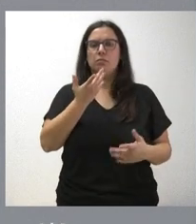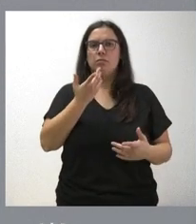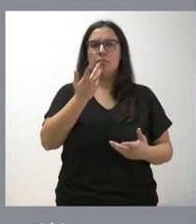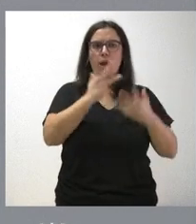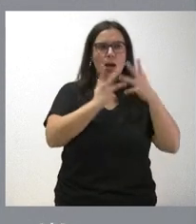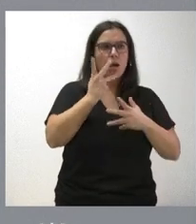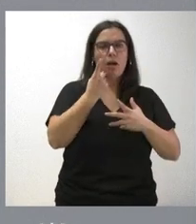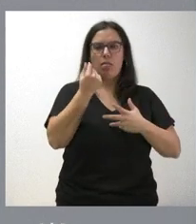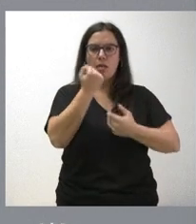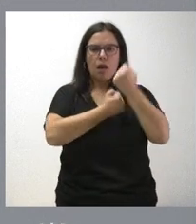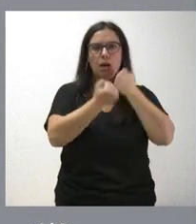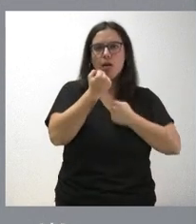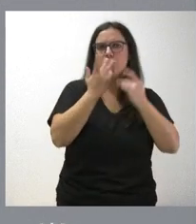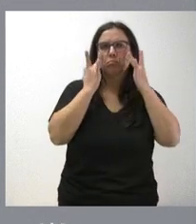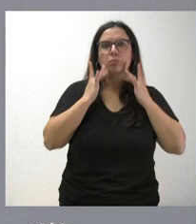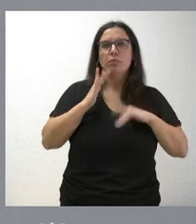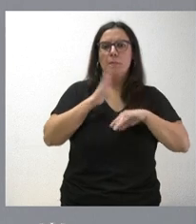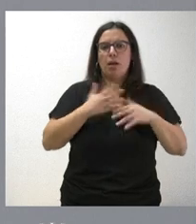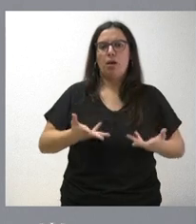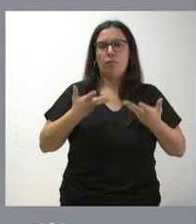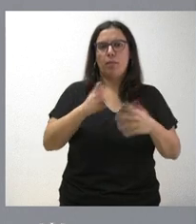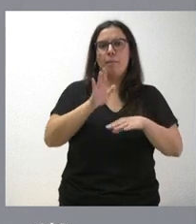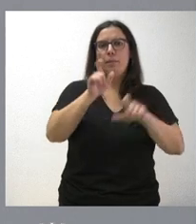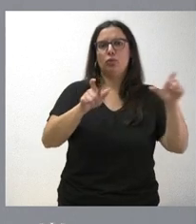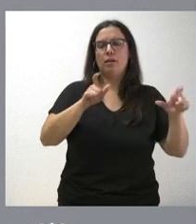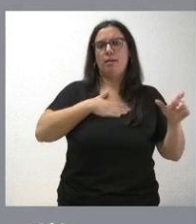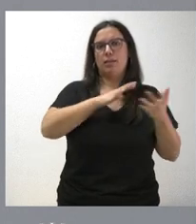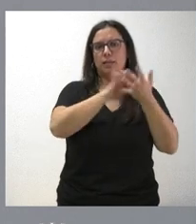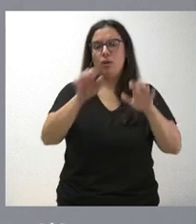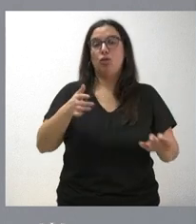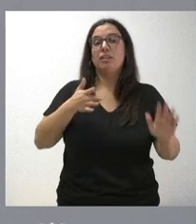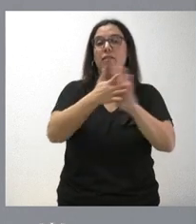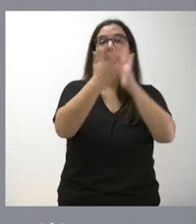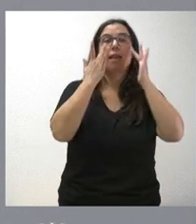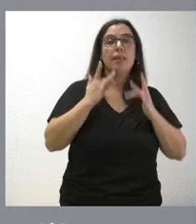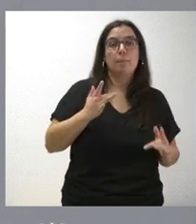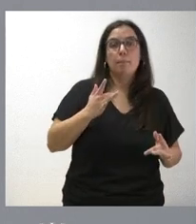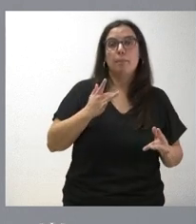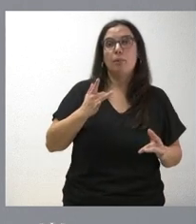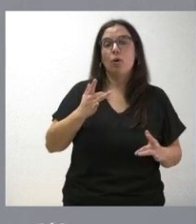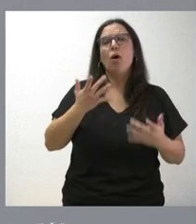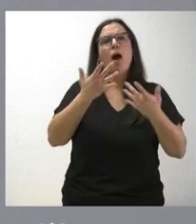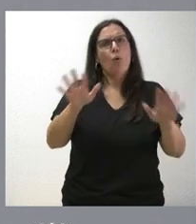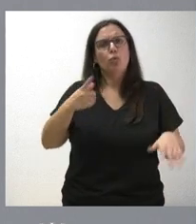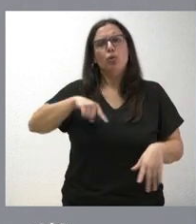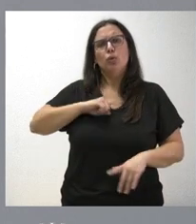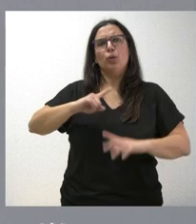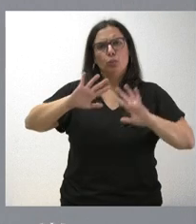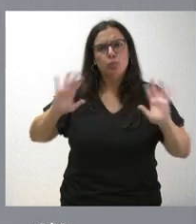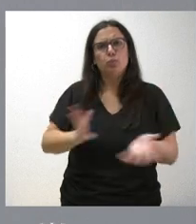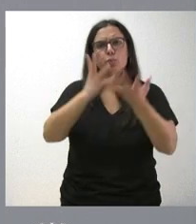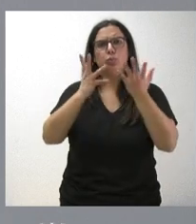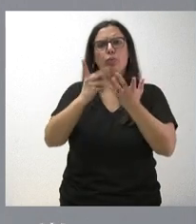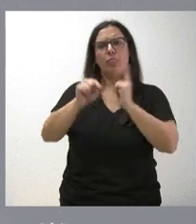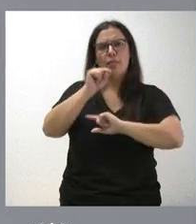saneada al servicio de la gente de Castilla y león ojo que ser saneado no significa que no hayamos impulsado medidas que han sido útiles para la gente porque